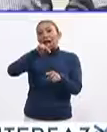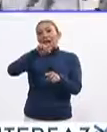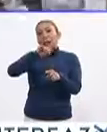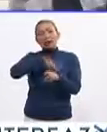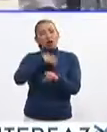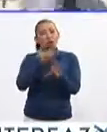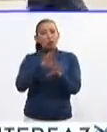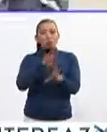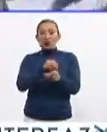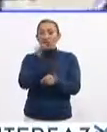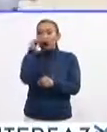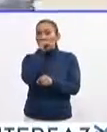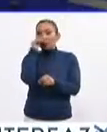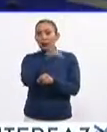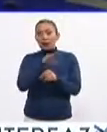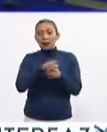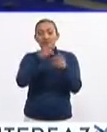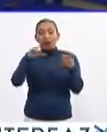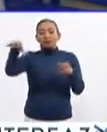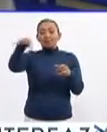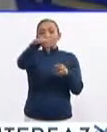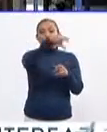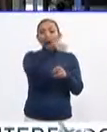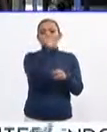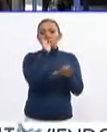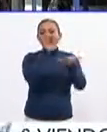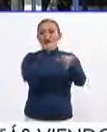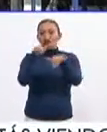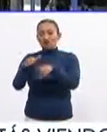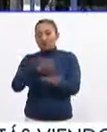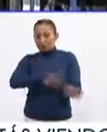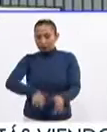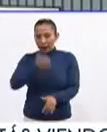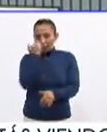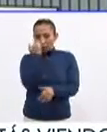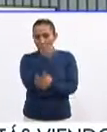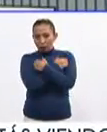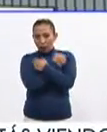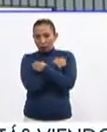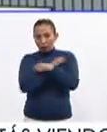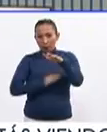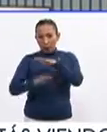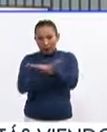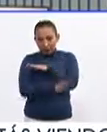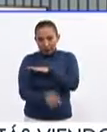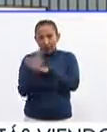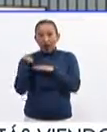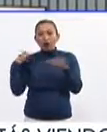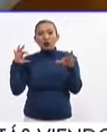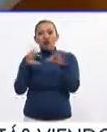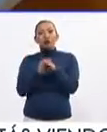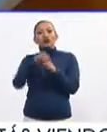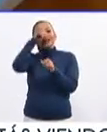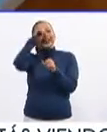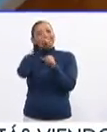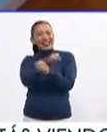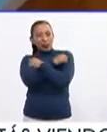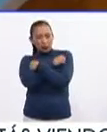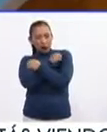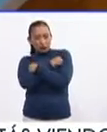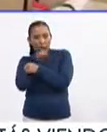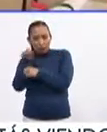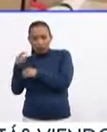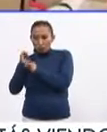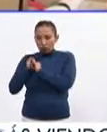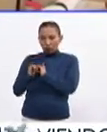serán totalmente gratuitos e incrementarán su matrícula. En lo referente a escuelas de educación básica, en coordinación con la Secretaría de